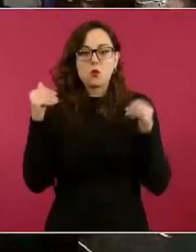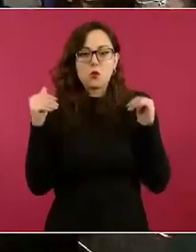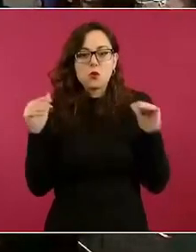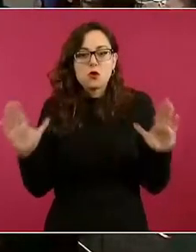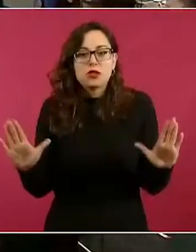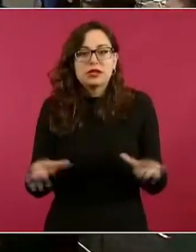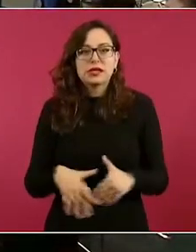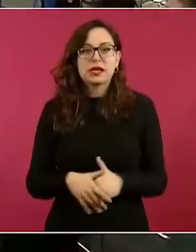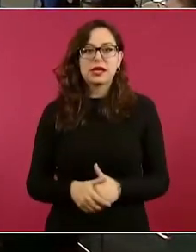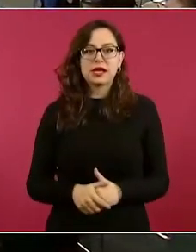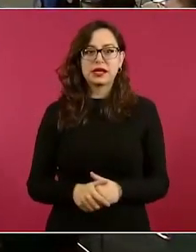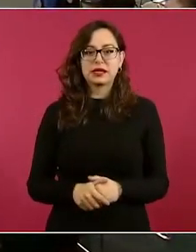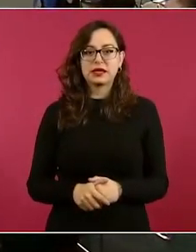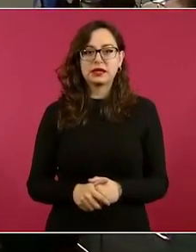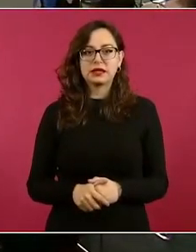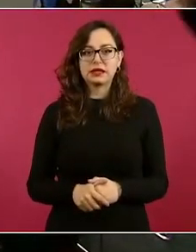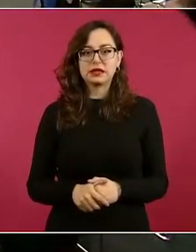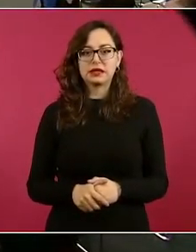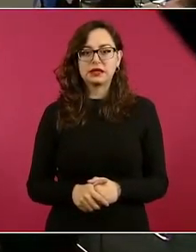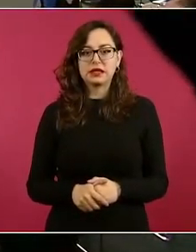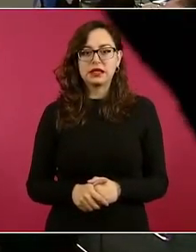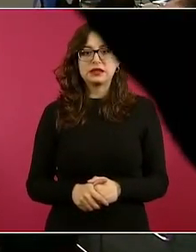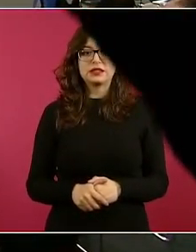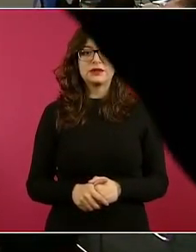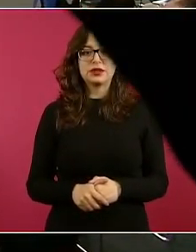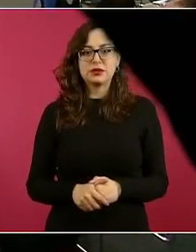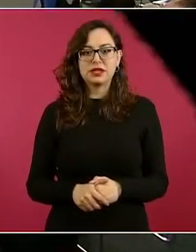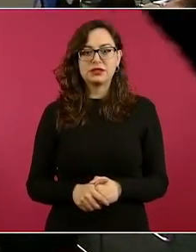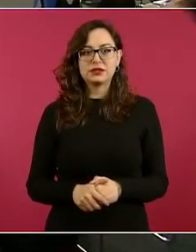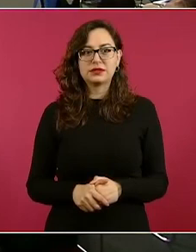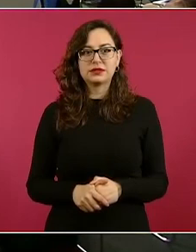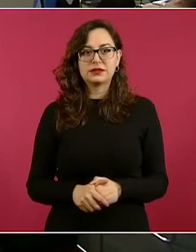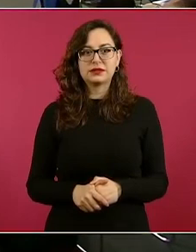Pues yo no puedo opinar sobre eso.